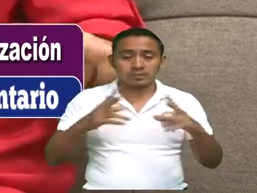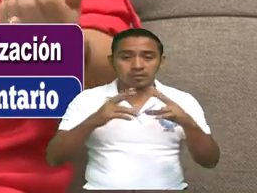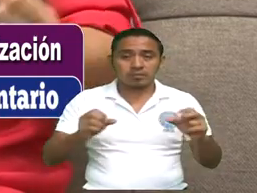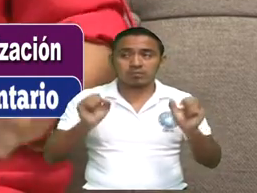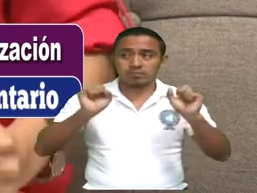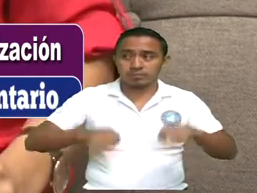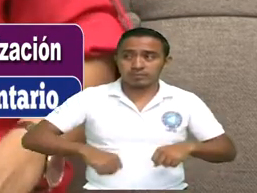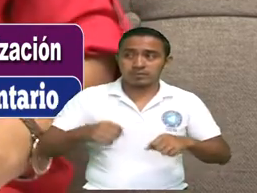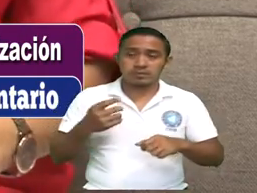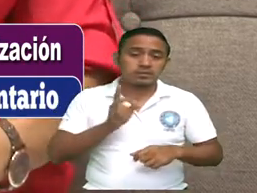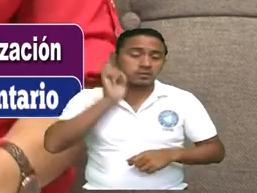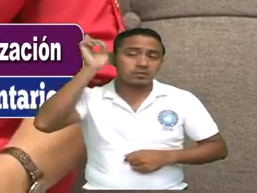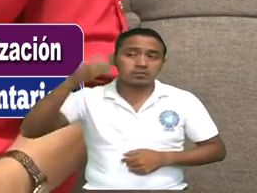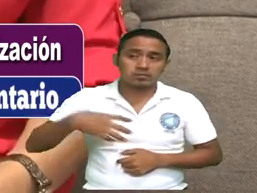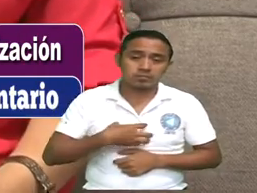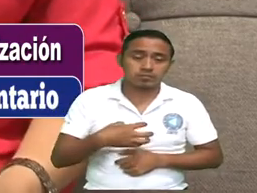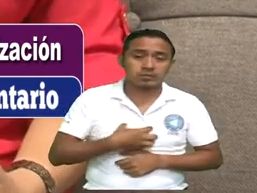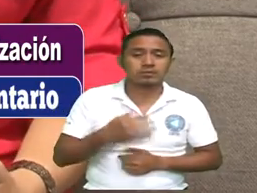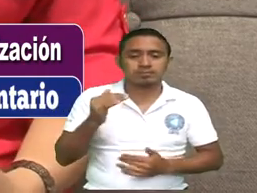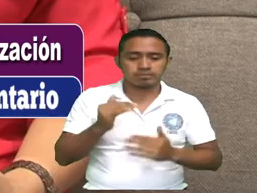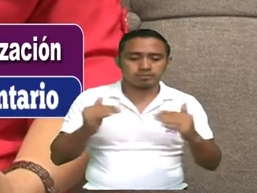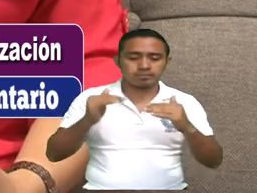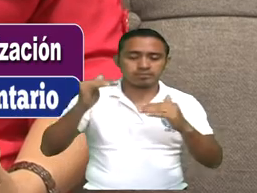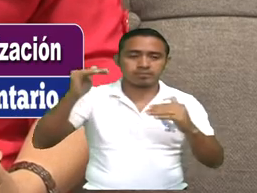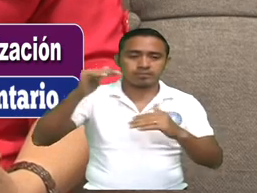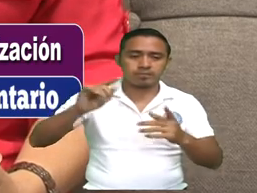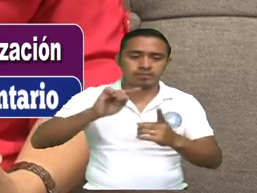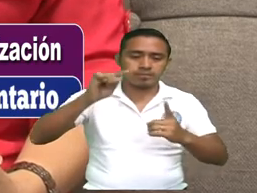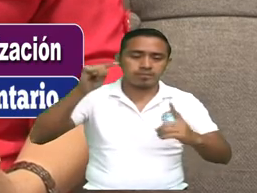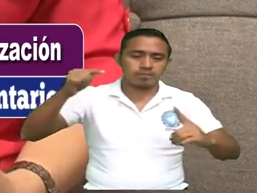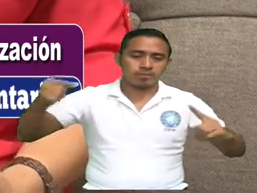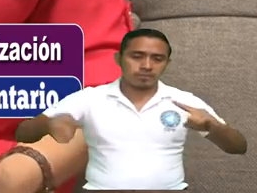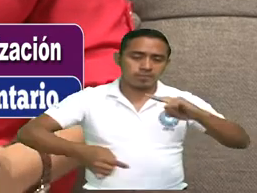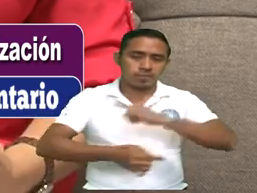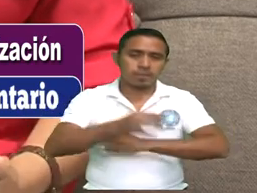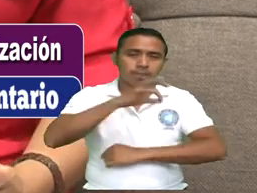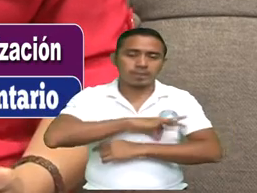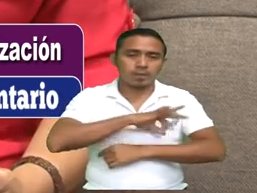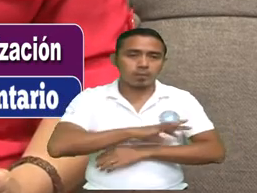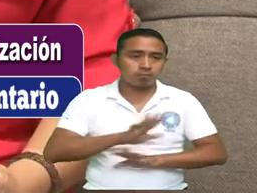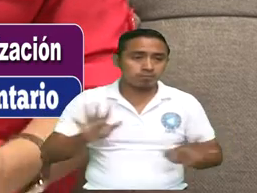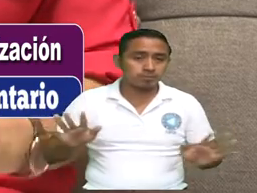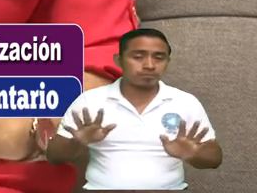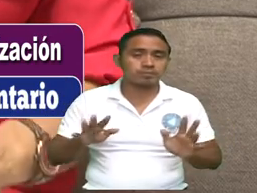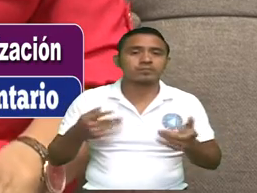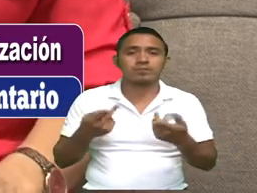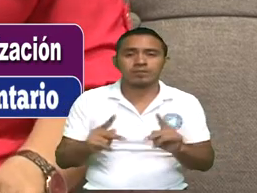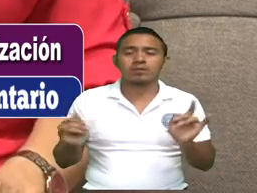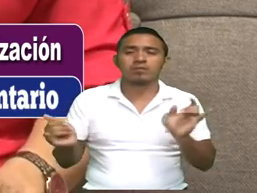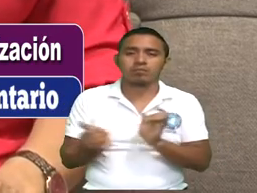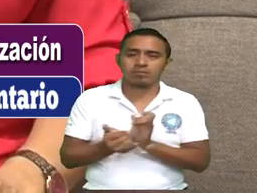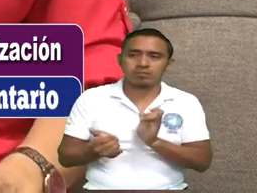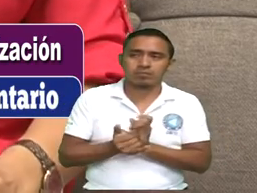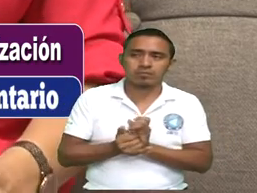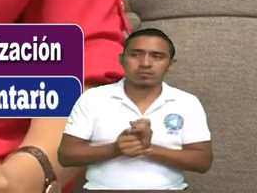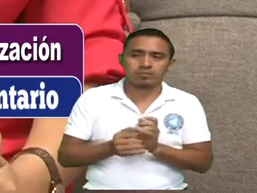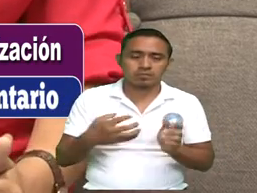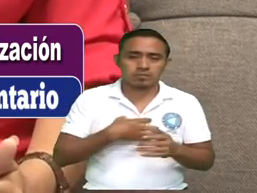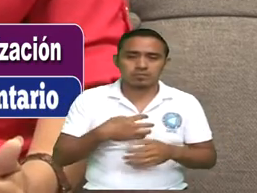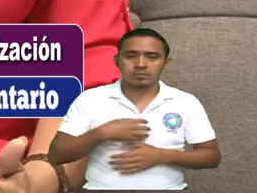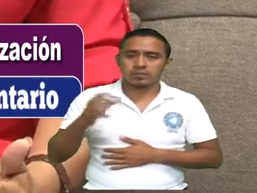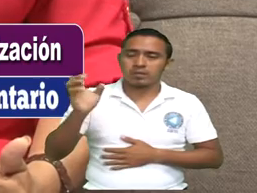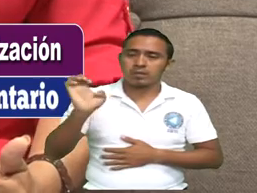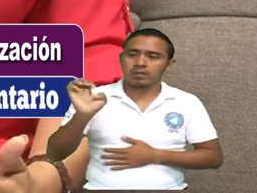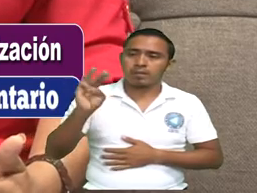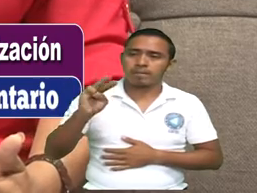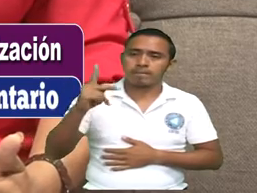puede, también al desarrollo económico del país, se ha venido haciendo una reivindicación salarial, pero al mismo tiempo, para reducir el empirismo, se